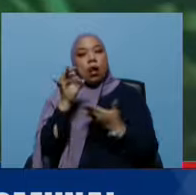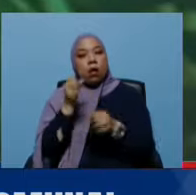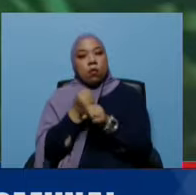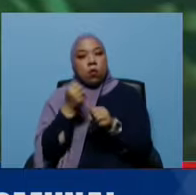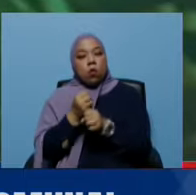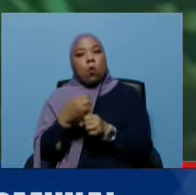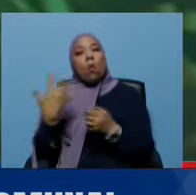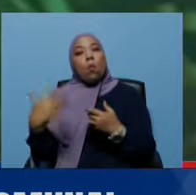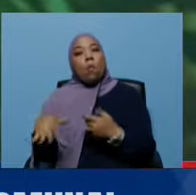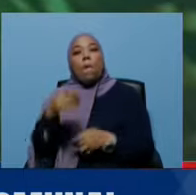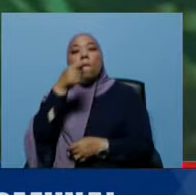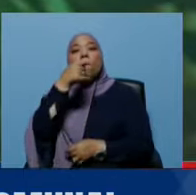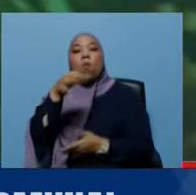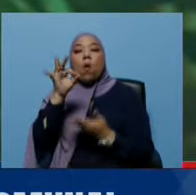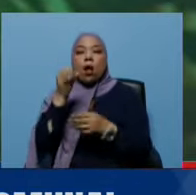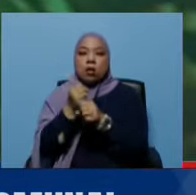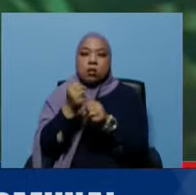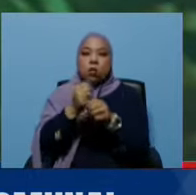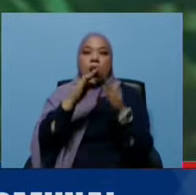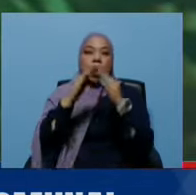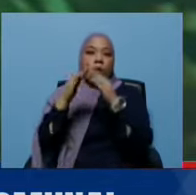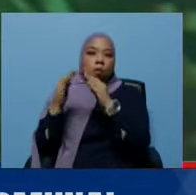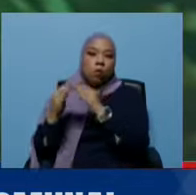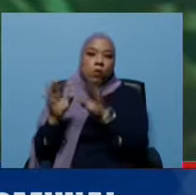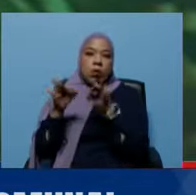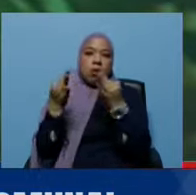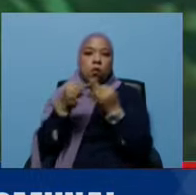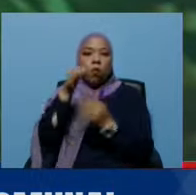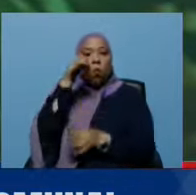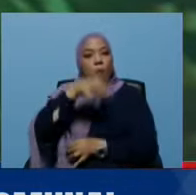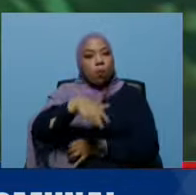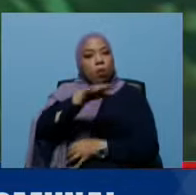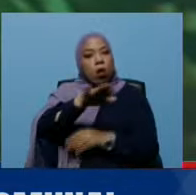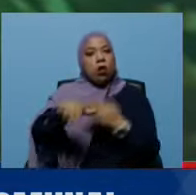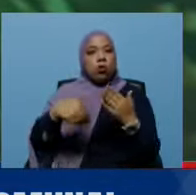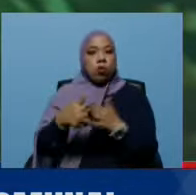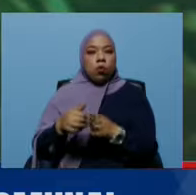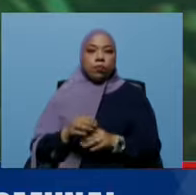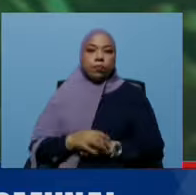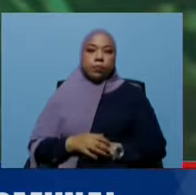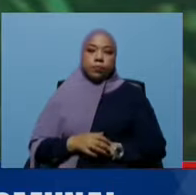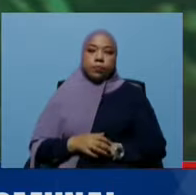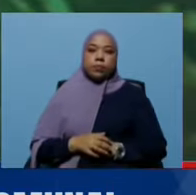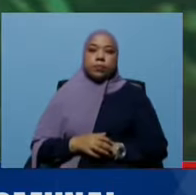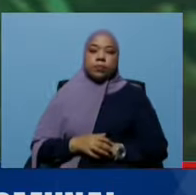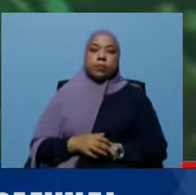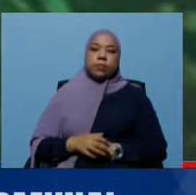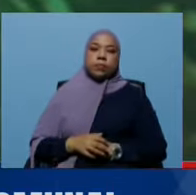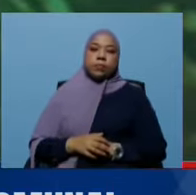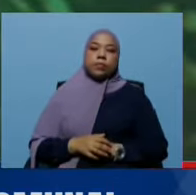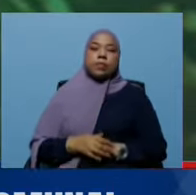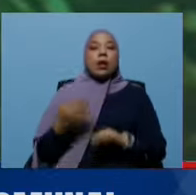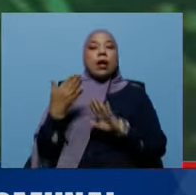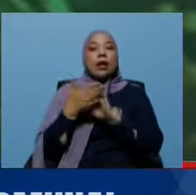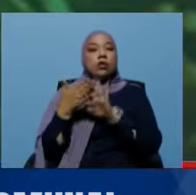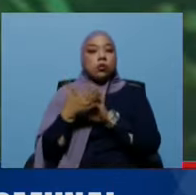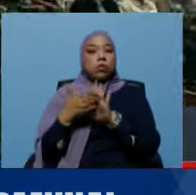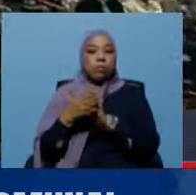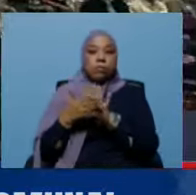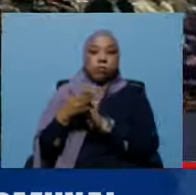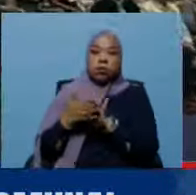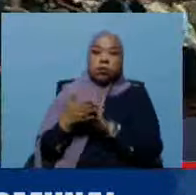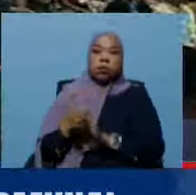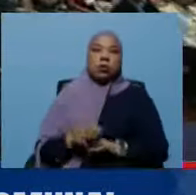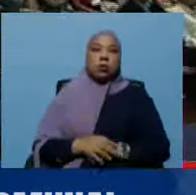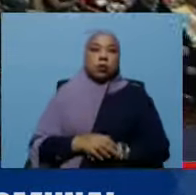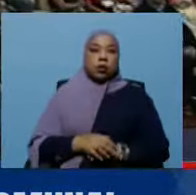calidad y acceso a ese mismo pueblo que somos todos, ¿verdad? Eso hay que resolverlo, Menry,